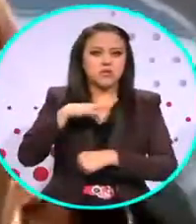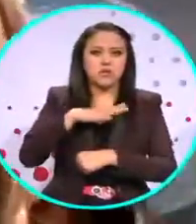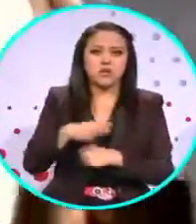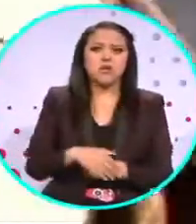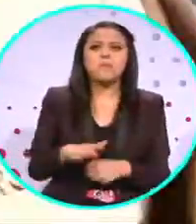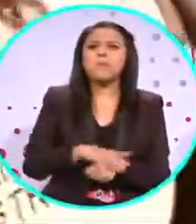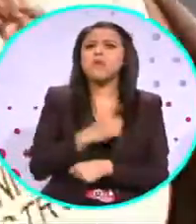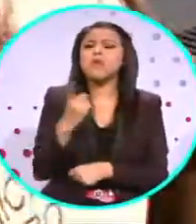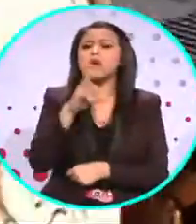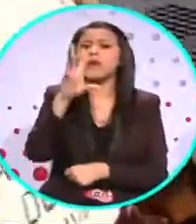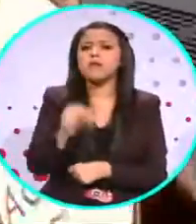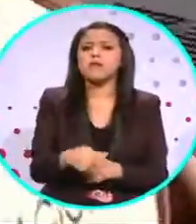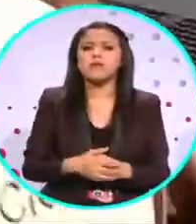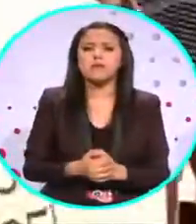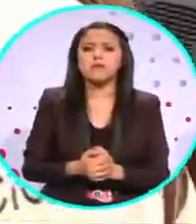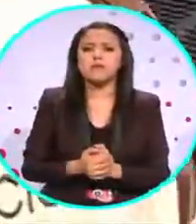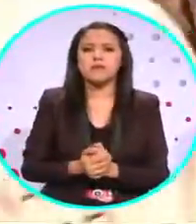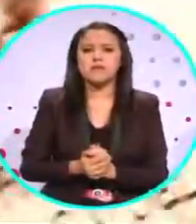¿Por qué no usar la